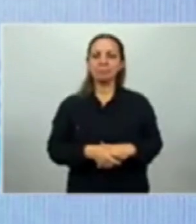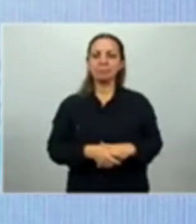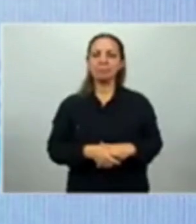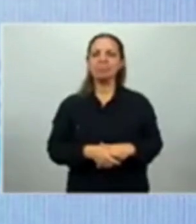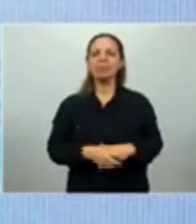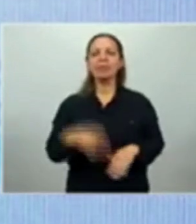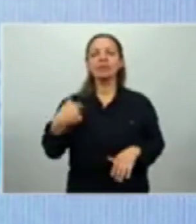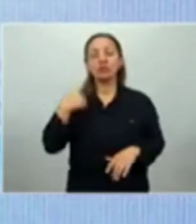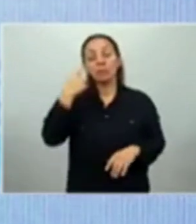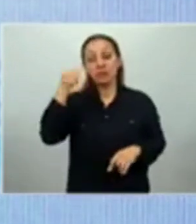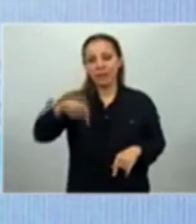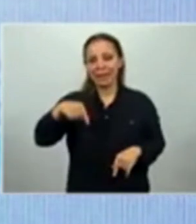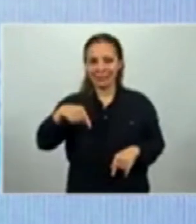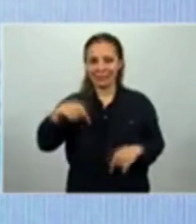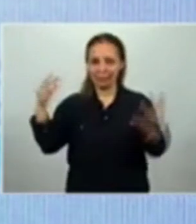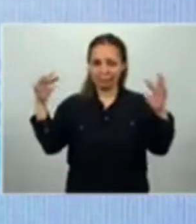Creo que en este Congreso